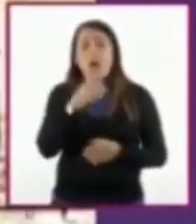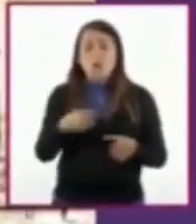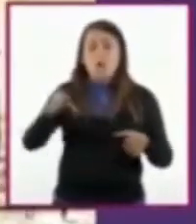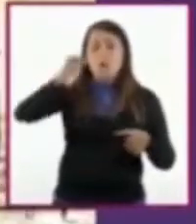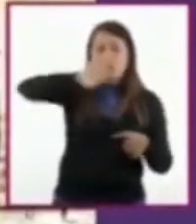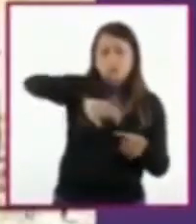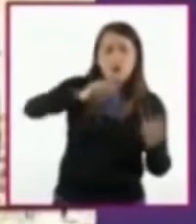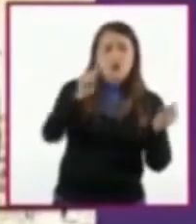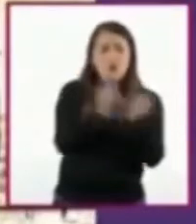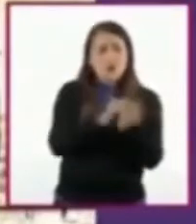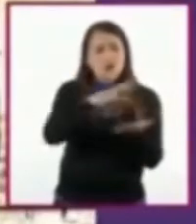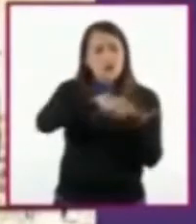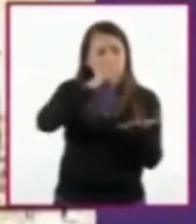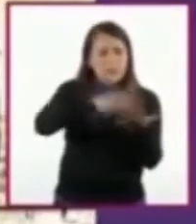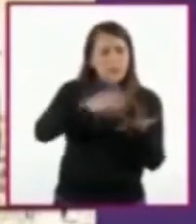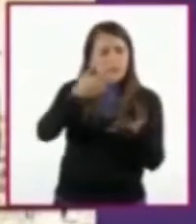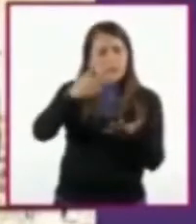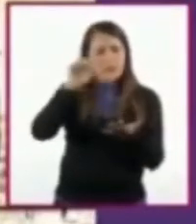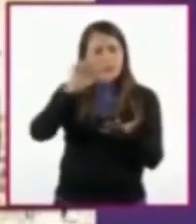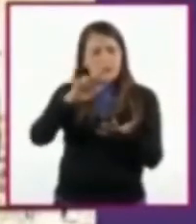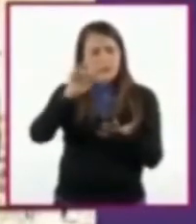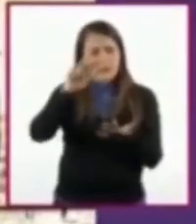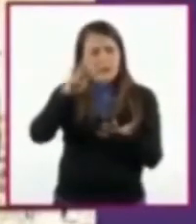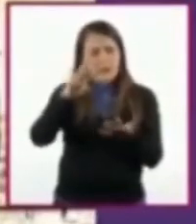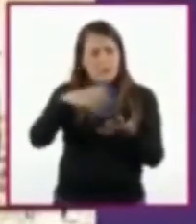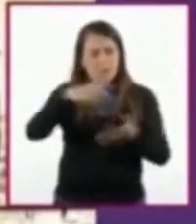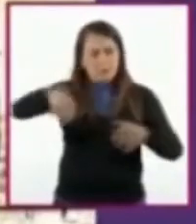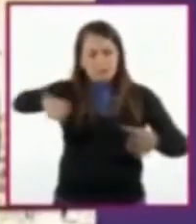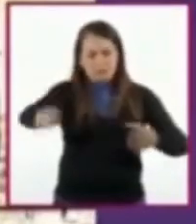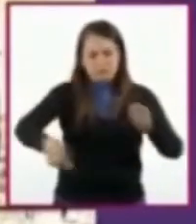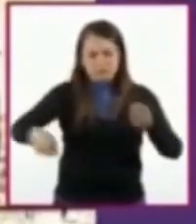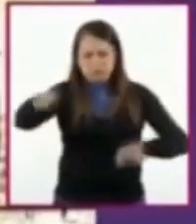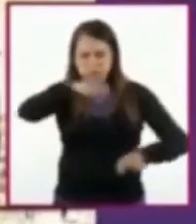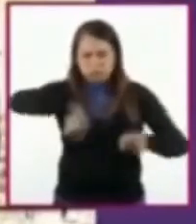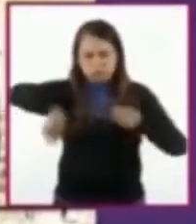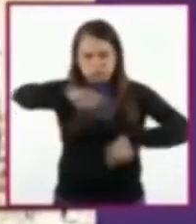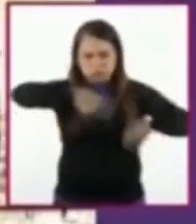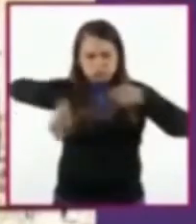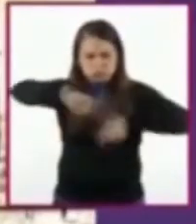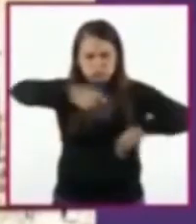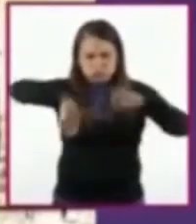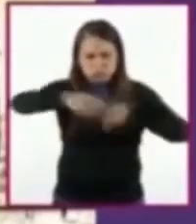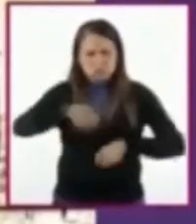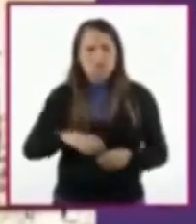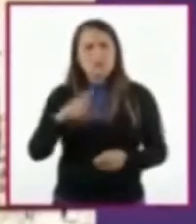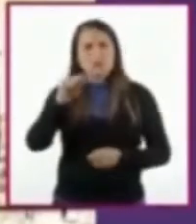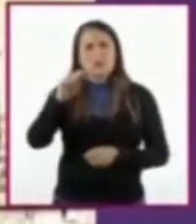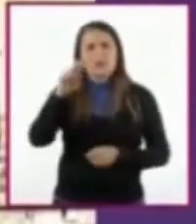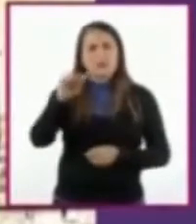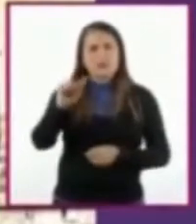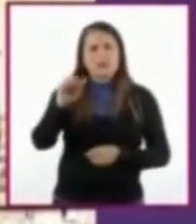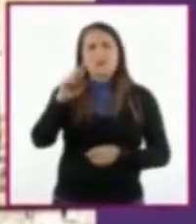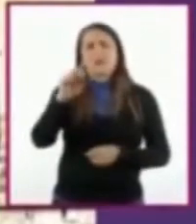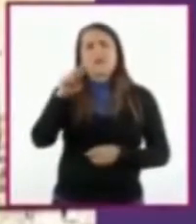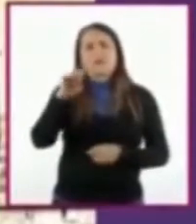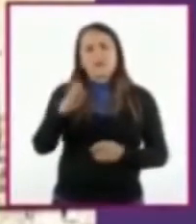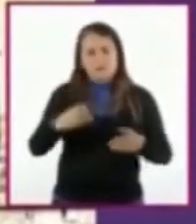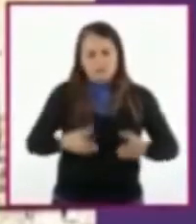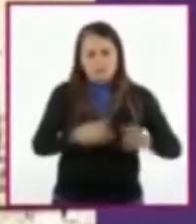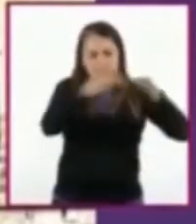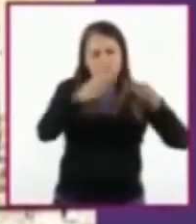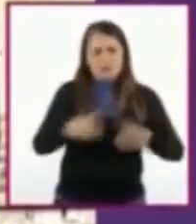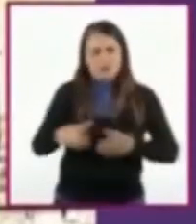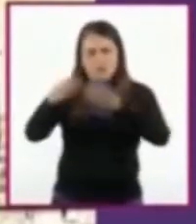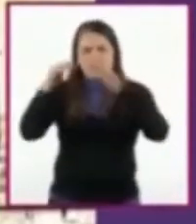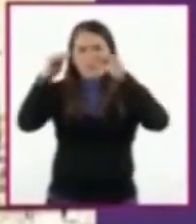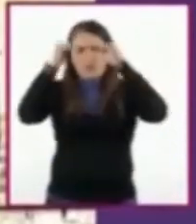mezcla con arena y grava para formar lo que se conoce como revoltura. Las traves, columnas y el techo de la casa están